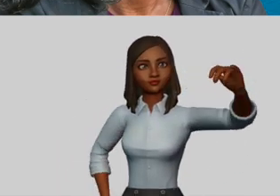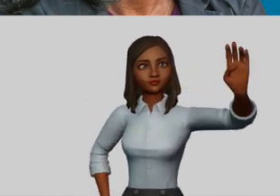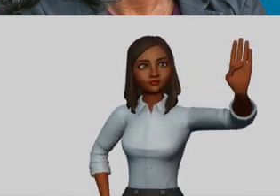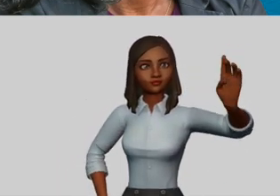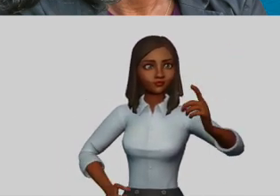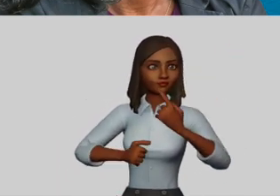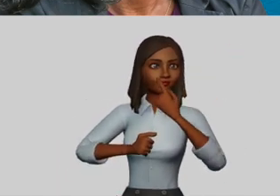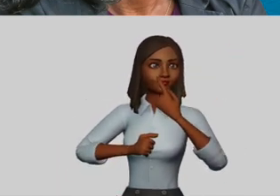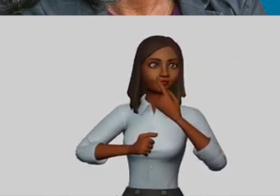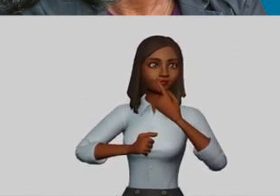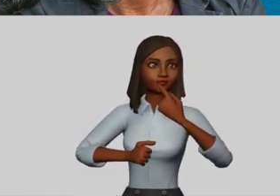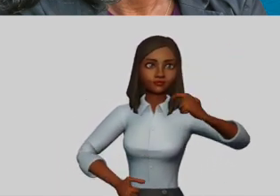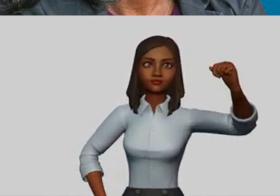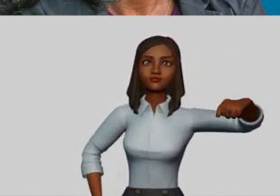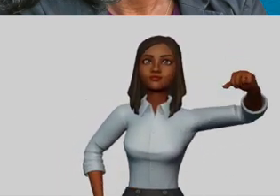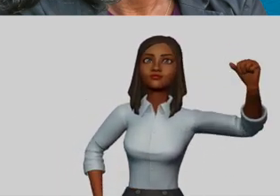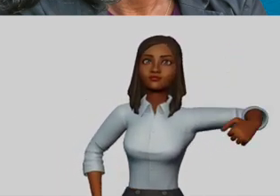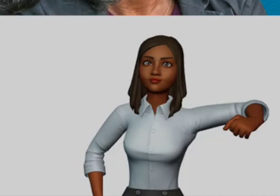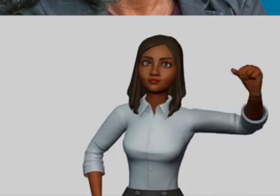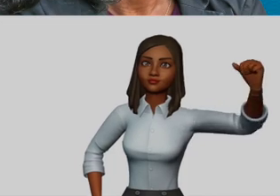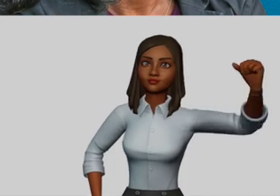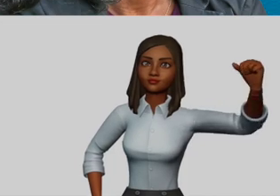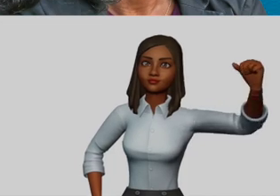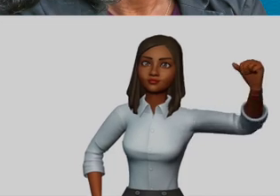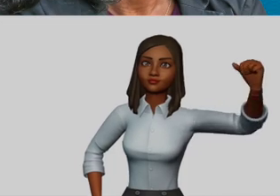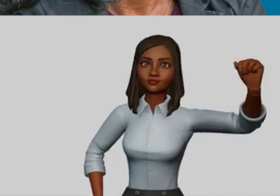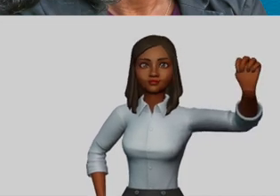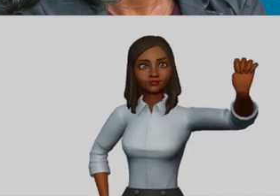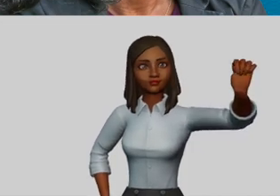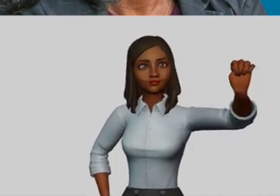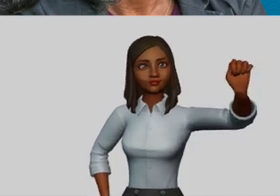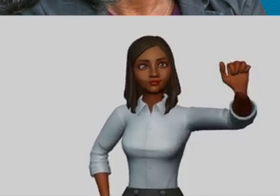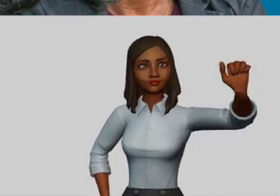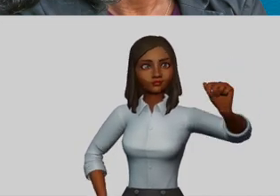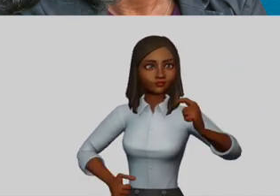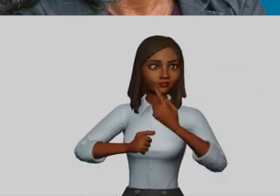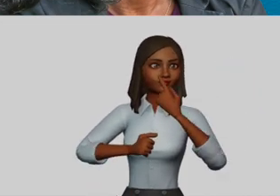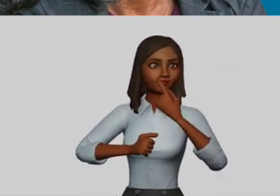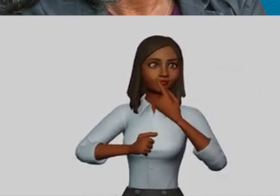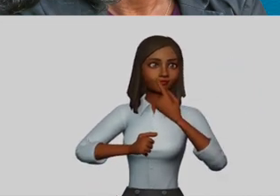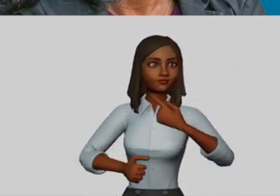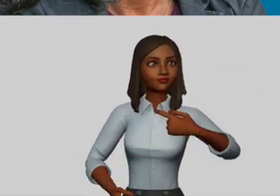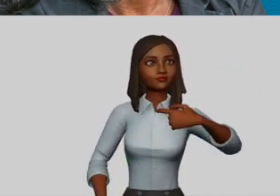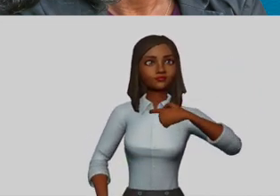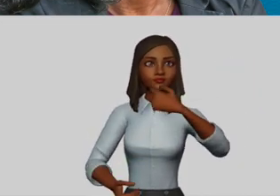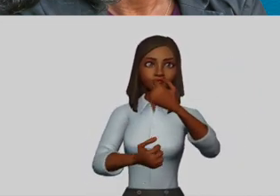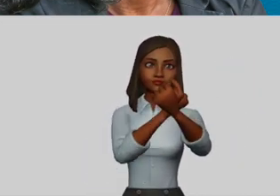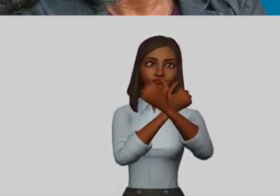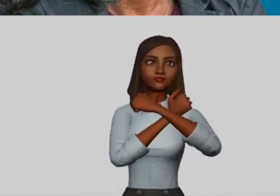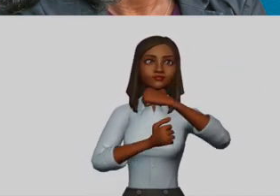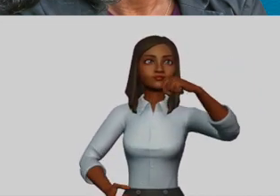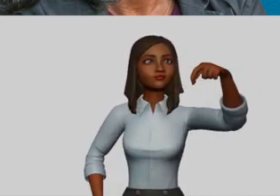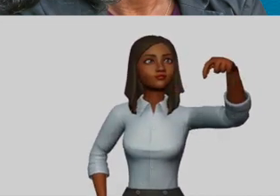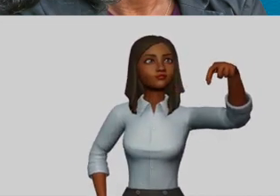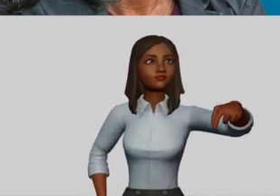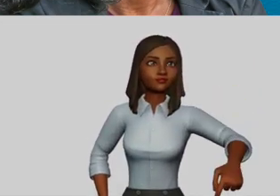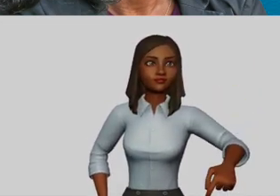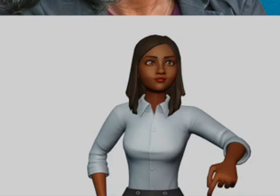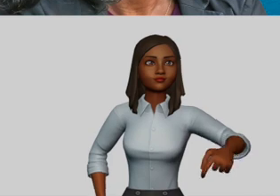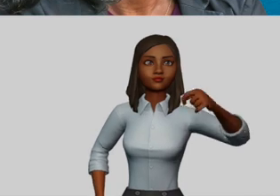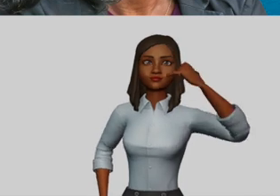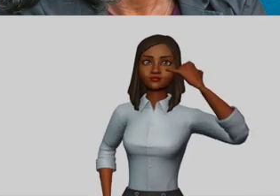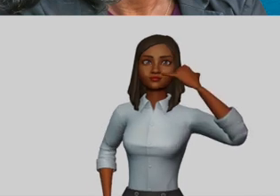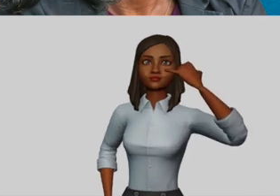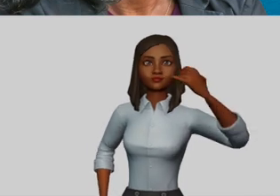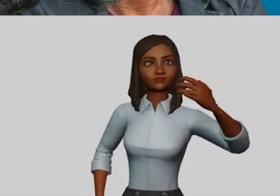de SignSpeak? Y la segunda pregunta, si puedes hablar un poco del funding, de cómo